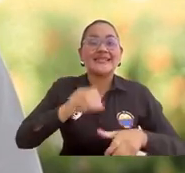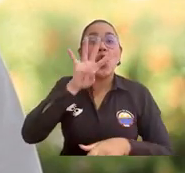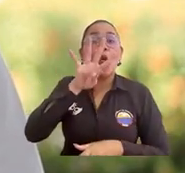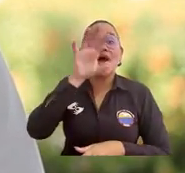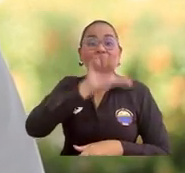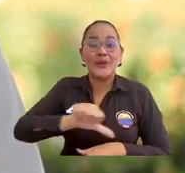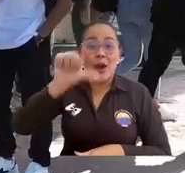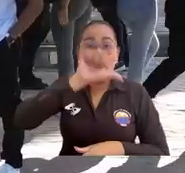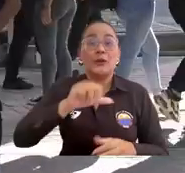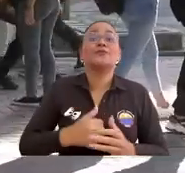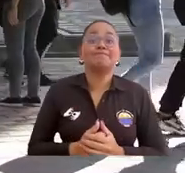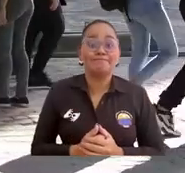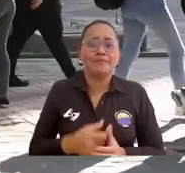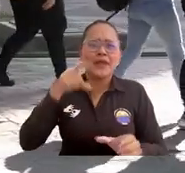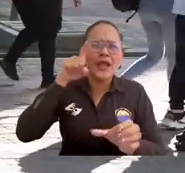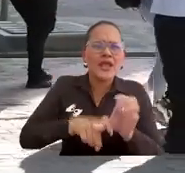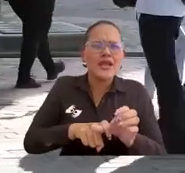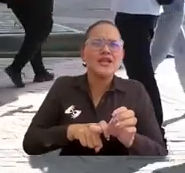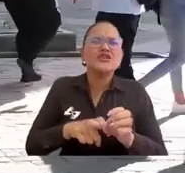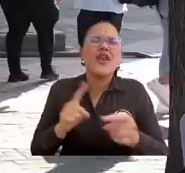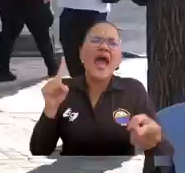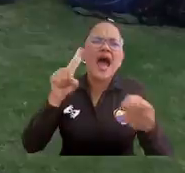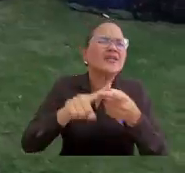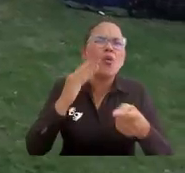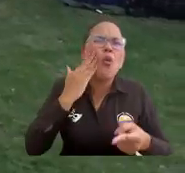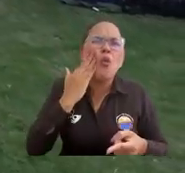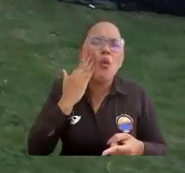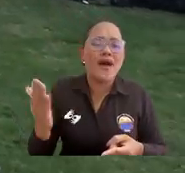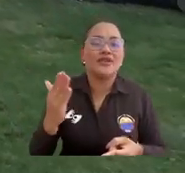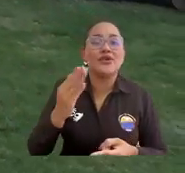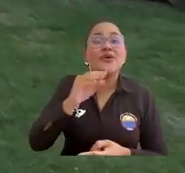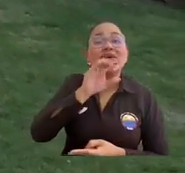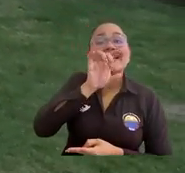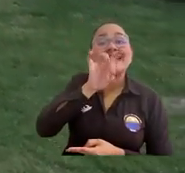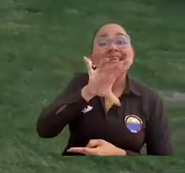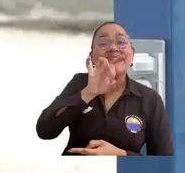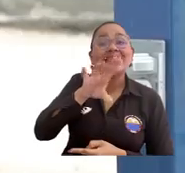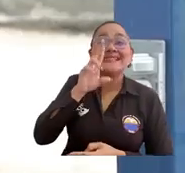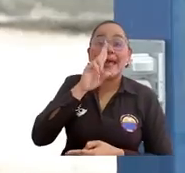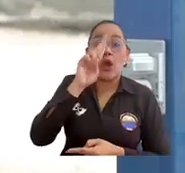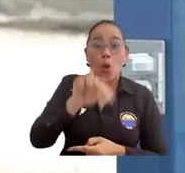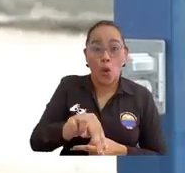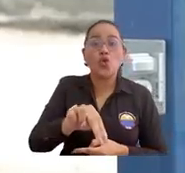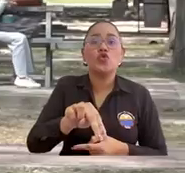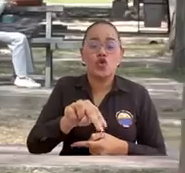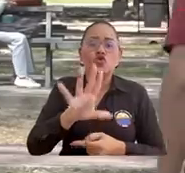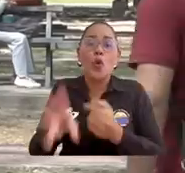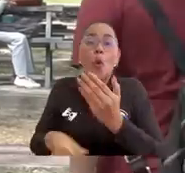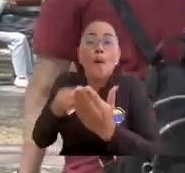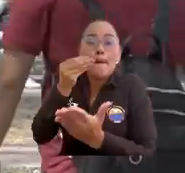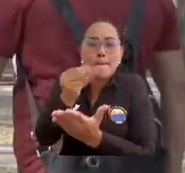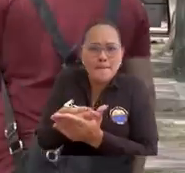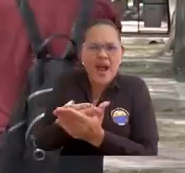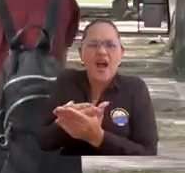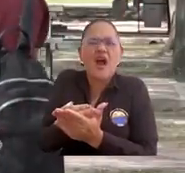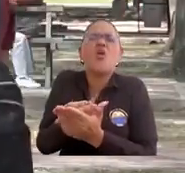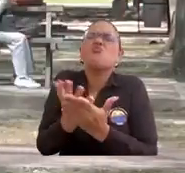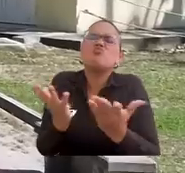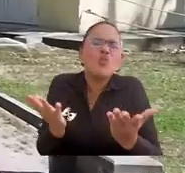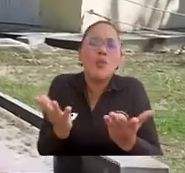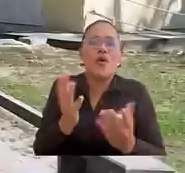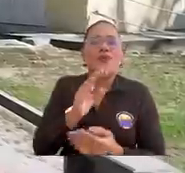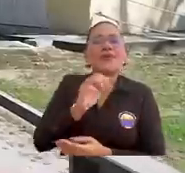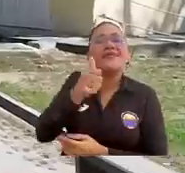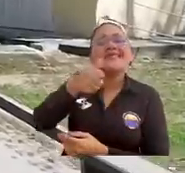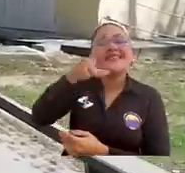4 de agosto las inscripciones se extenderán hasta el próximo 15 de junio y el pago en las plataformas se habilitará hasta el 17